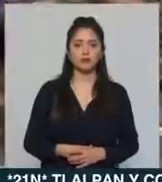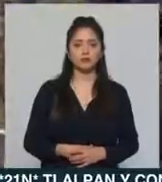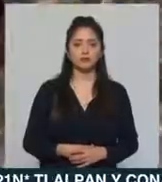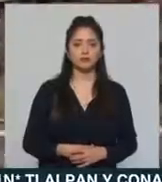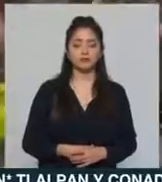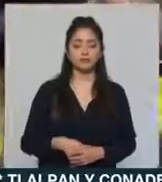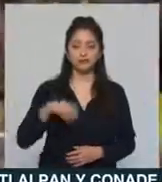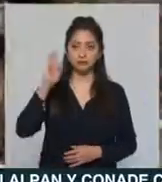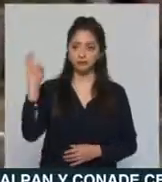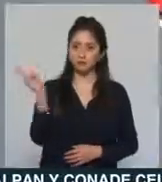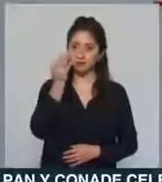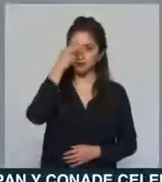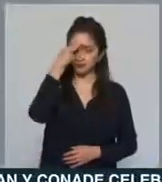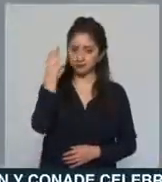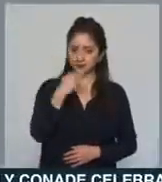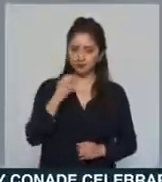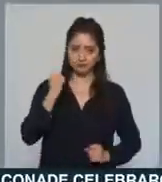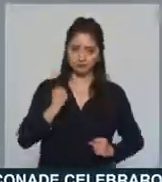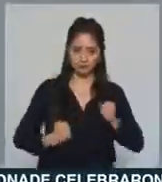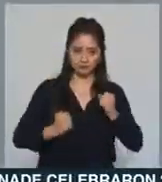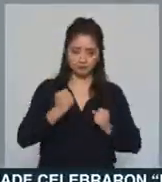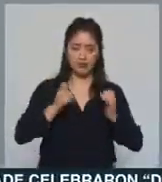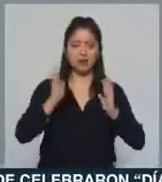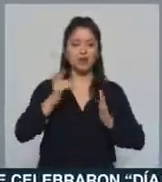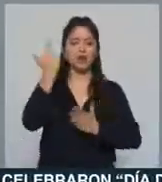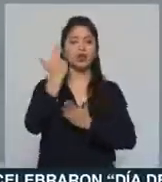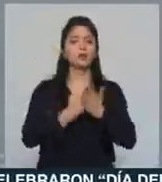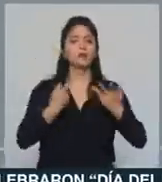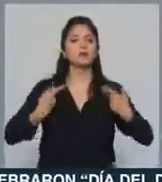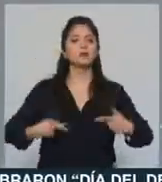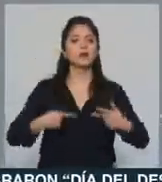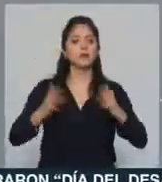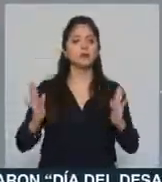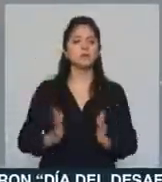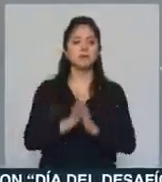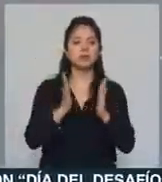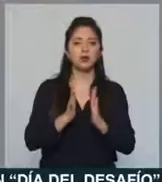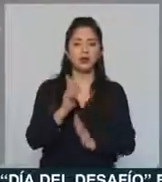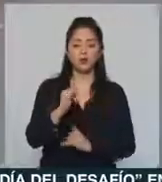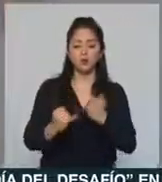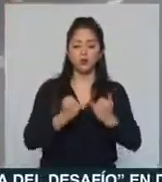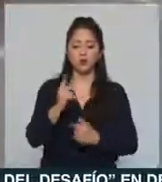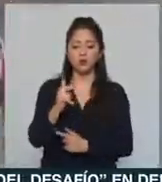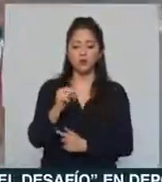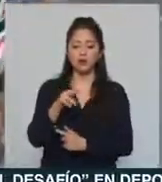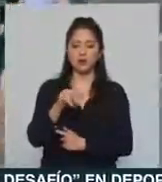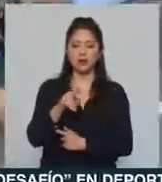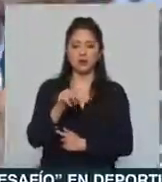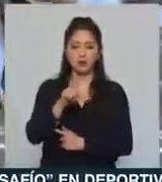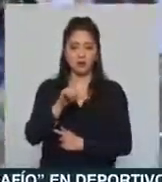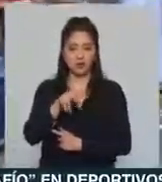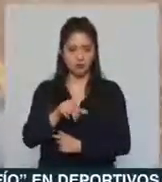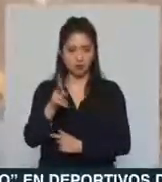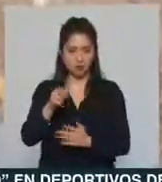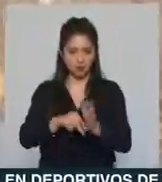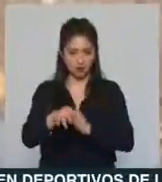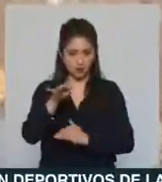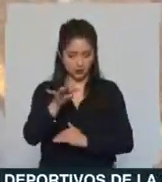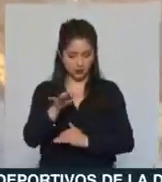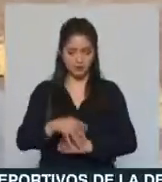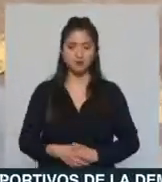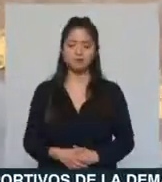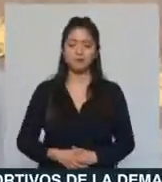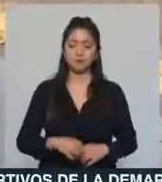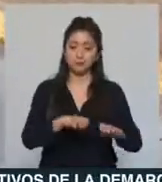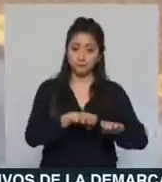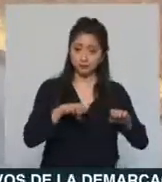La Federación Mexicana de Triatlón dio a conocer la lista de atletas que participarán en los Juegos Panamericanos de Lima 2019 en esta especialidad. En la rama